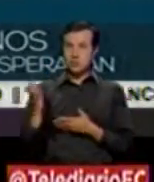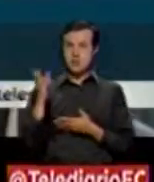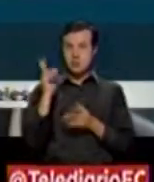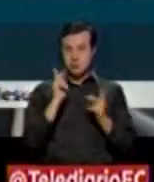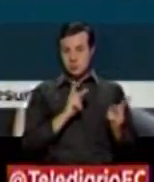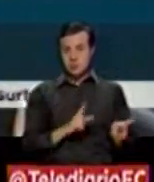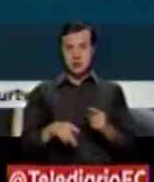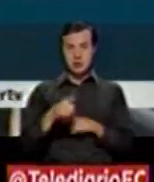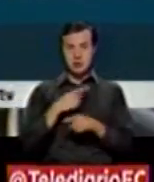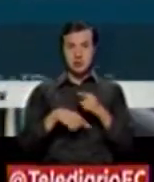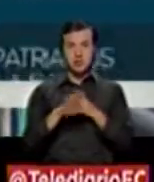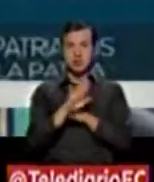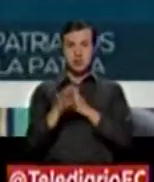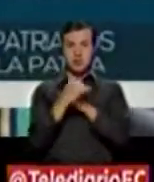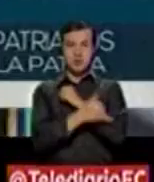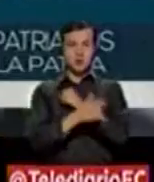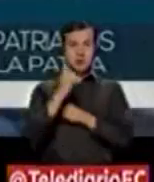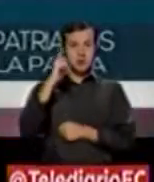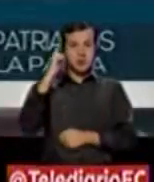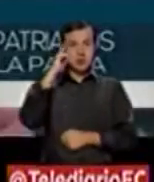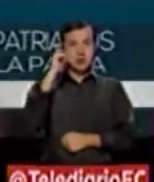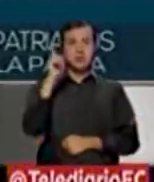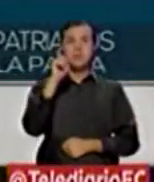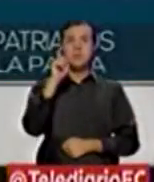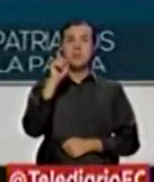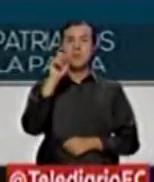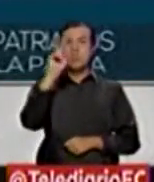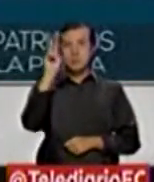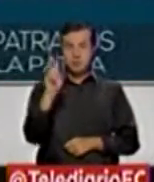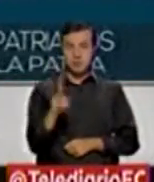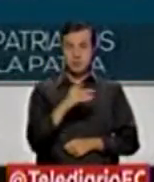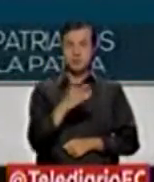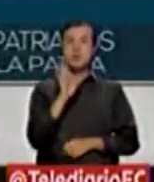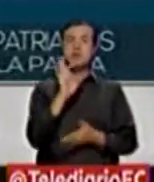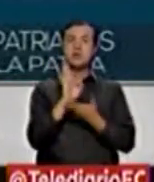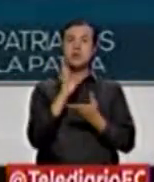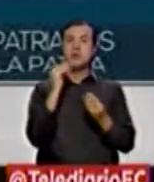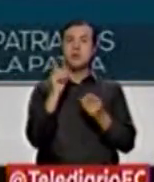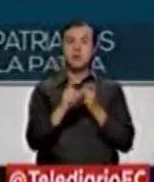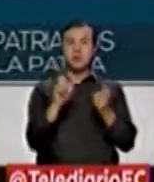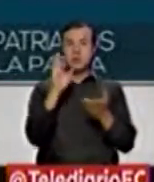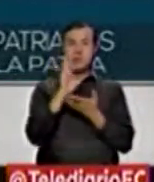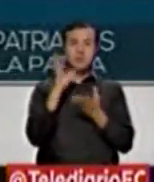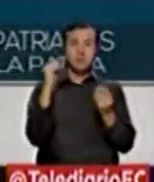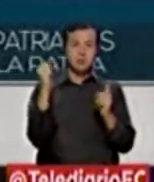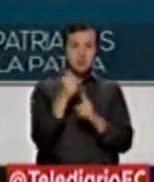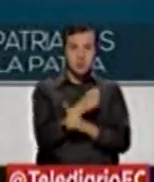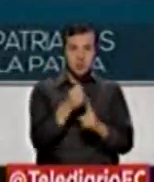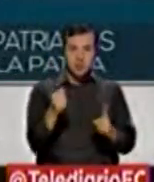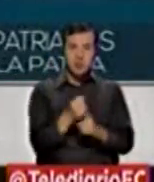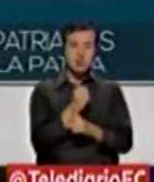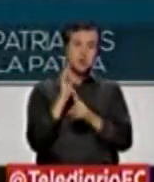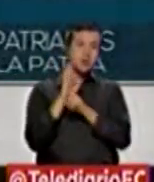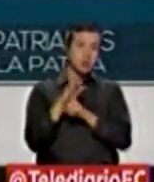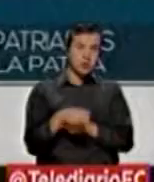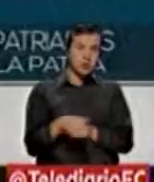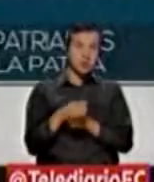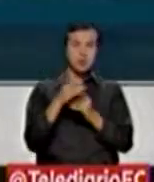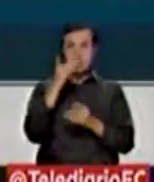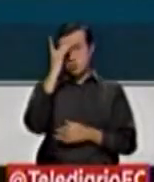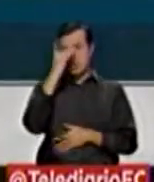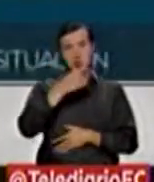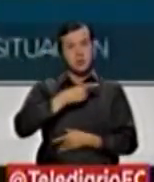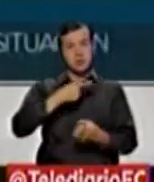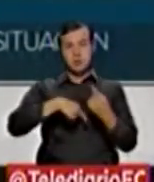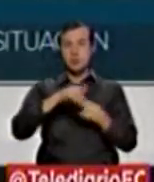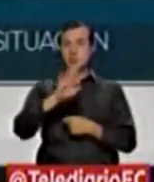de vuelta a la patria del gobierno de Nicolás Maduro. Según sus testimonios, muchos fueron maltratados, discriminados y por eso decidieron